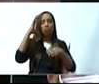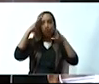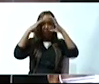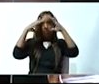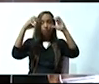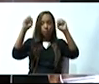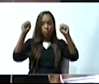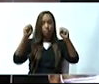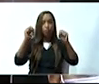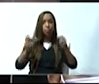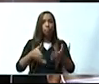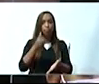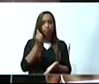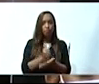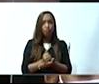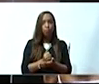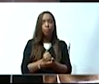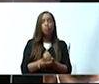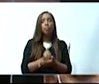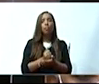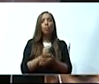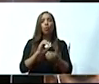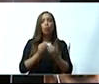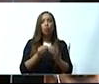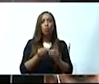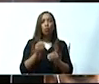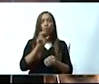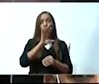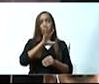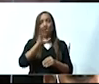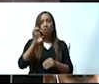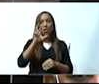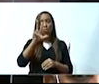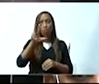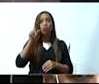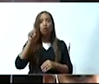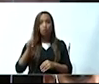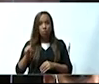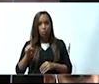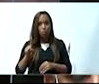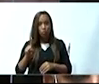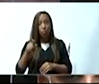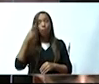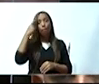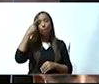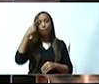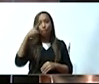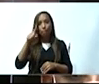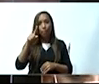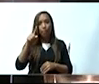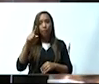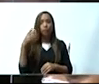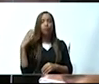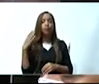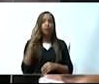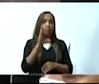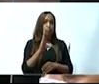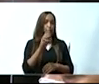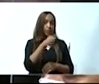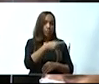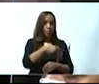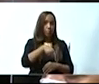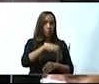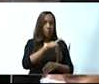539-2021, que son los miembros que van a estar al frente en la administración de Punta Catalina conjuntamente con